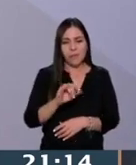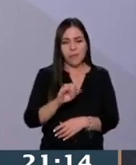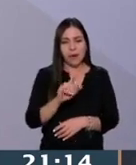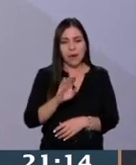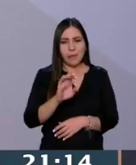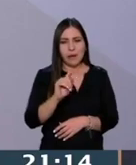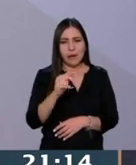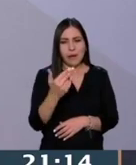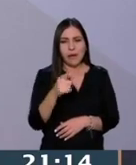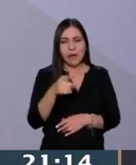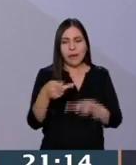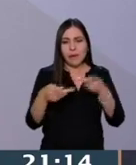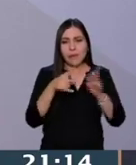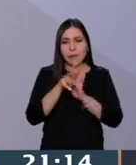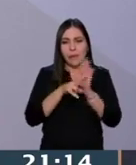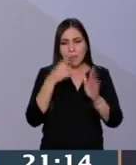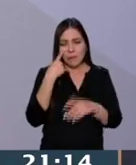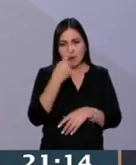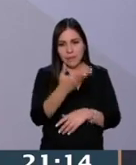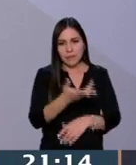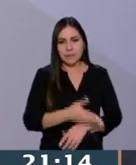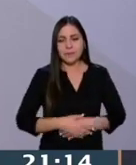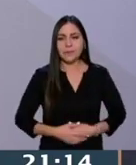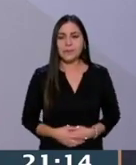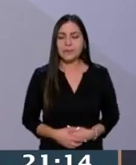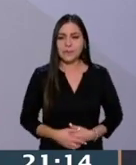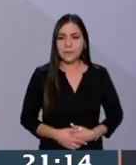video que podemos ver. Vamos.